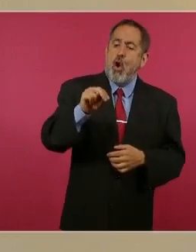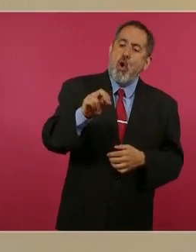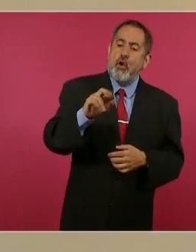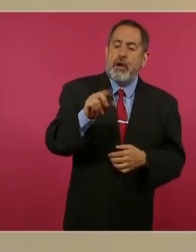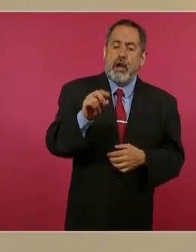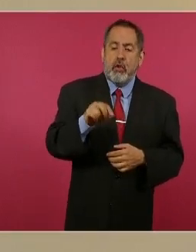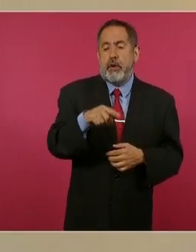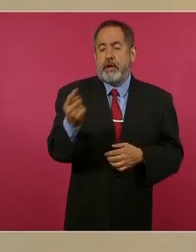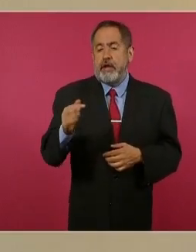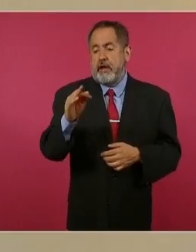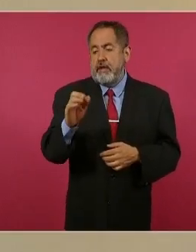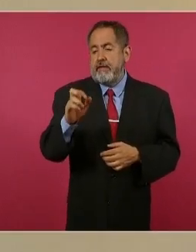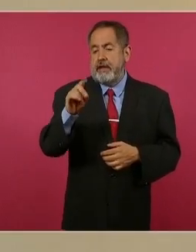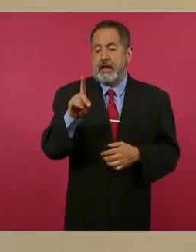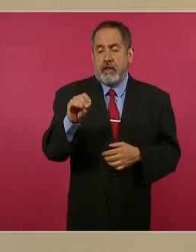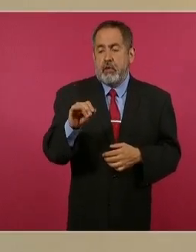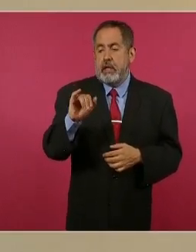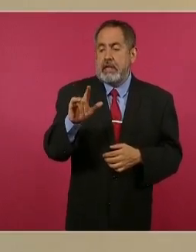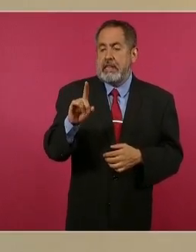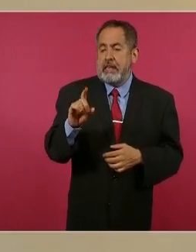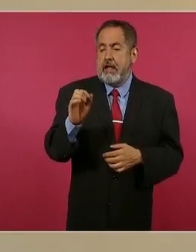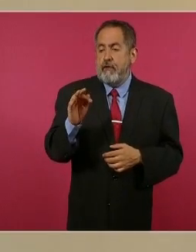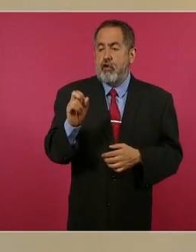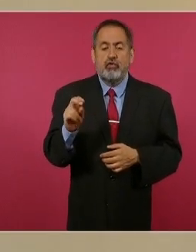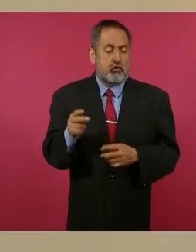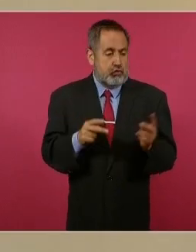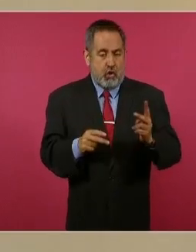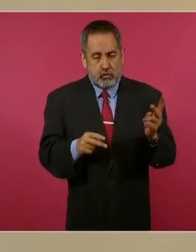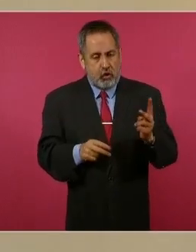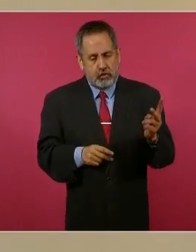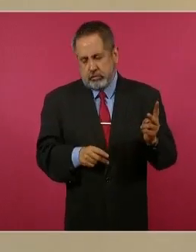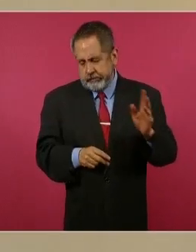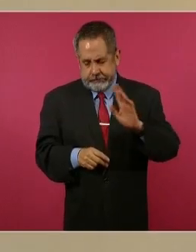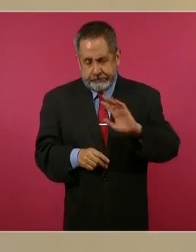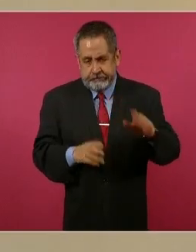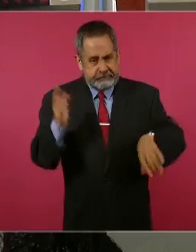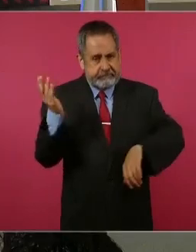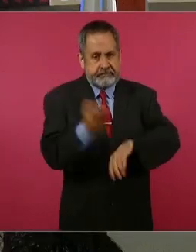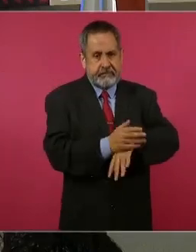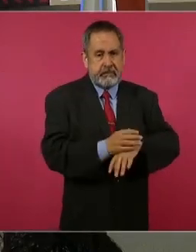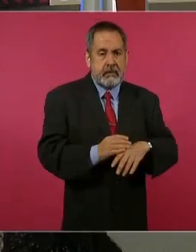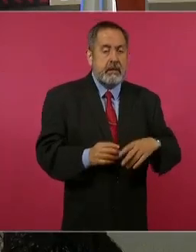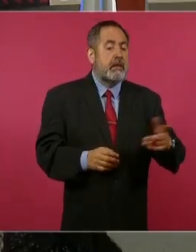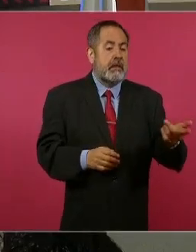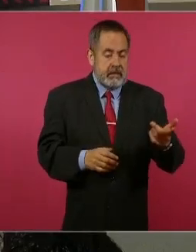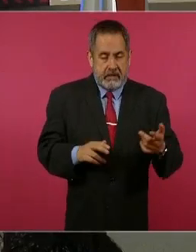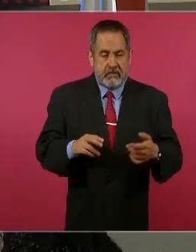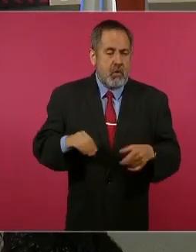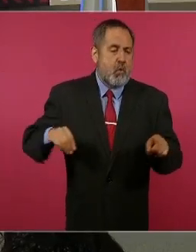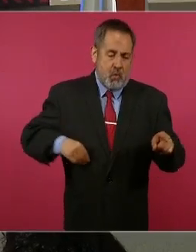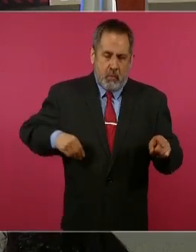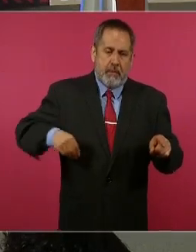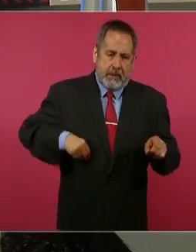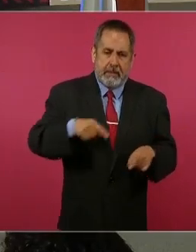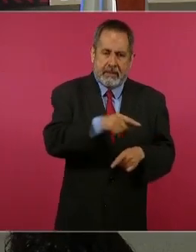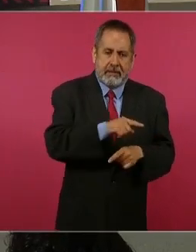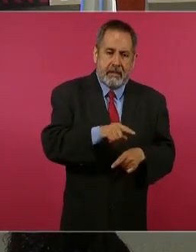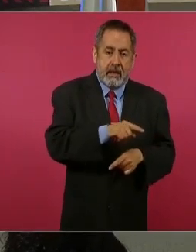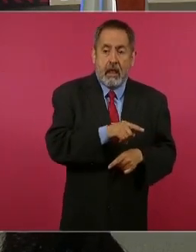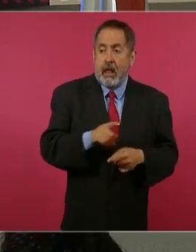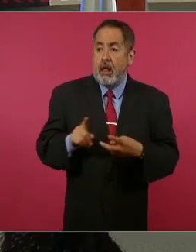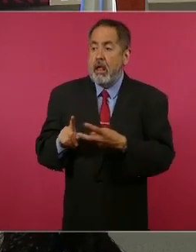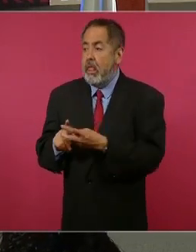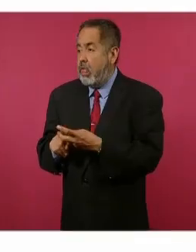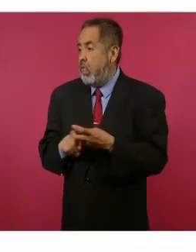Fernando Ildefonso. Ellos, tras acreditar su responsabilidad en los delitos de